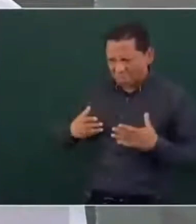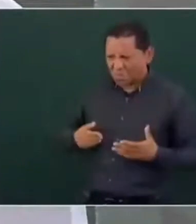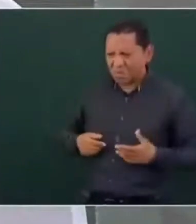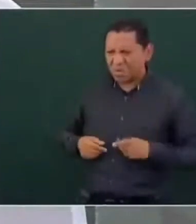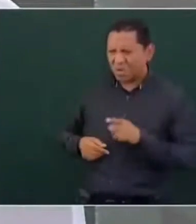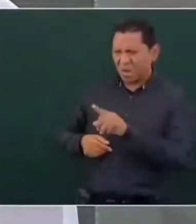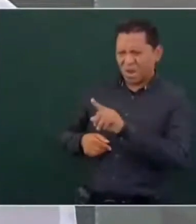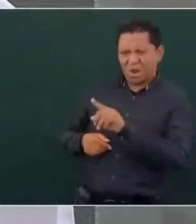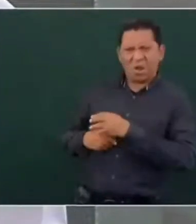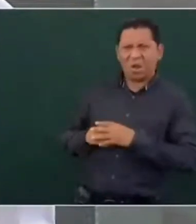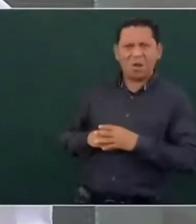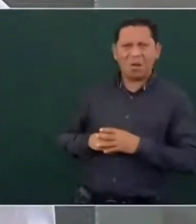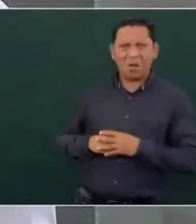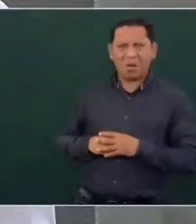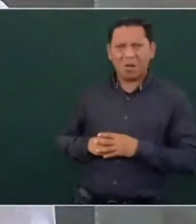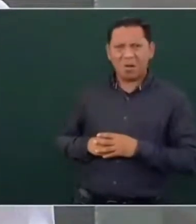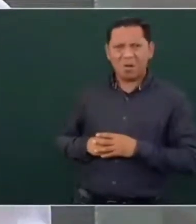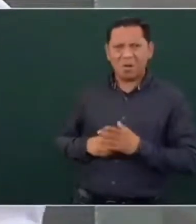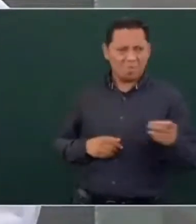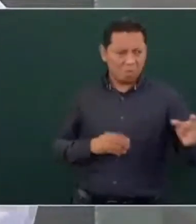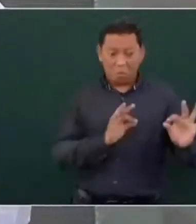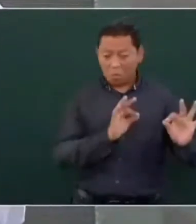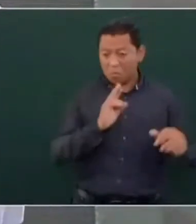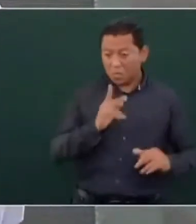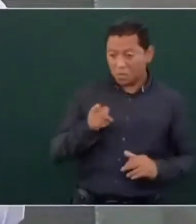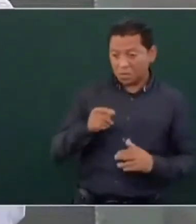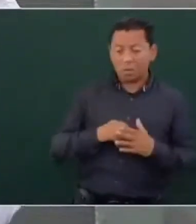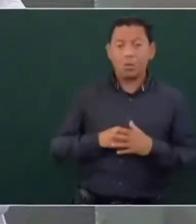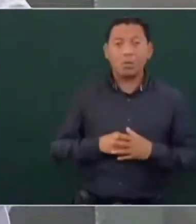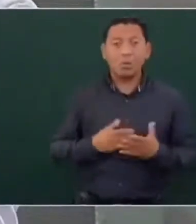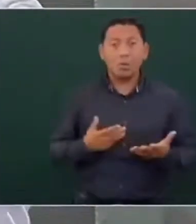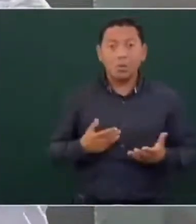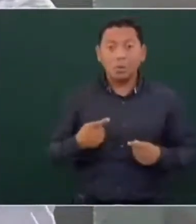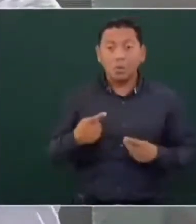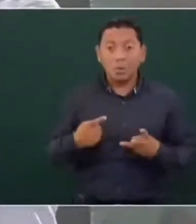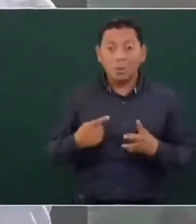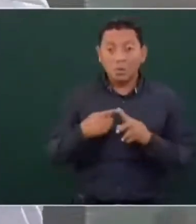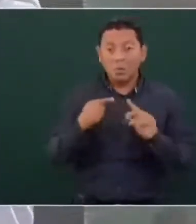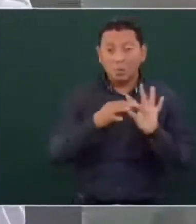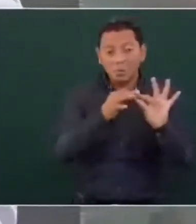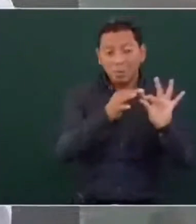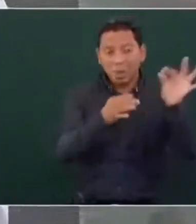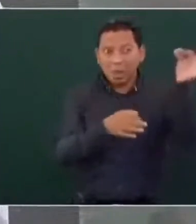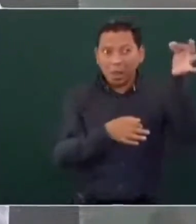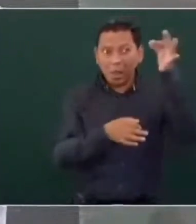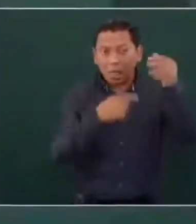no te coman las heces o las digas de más.